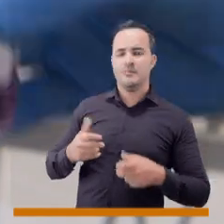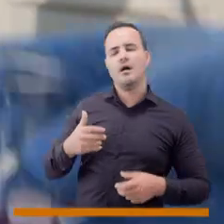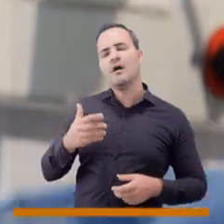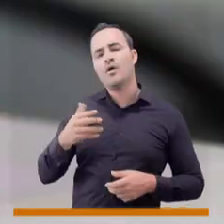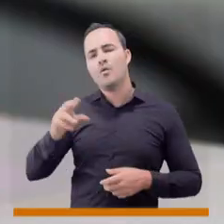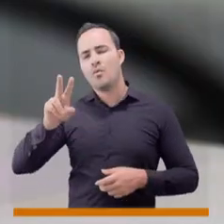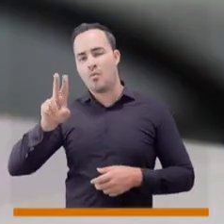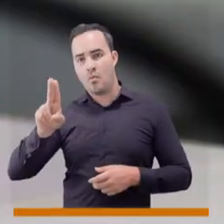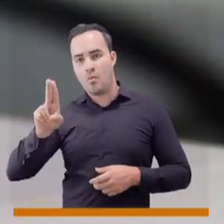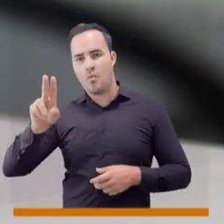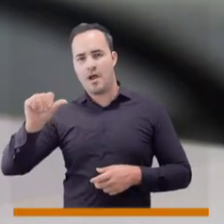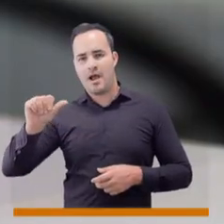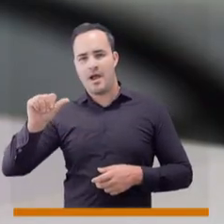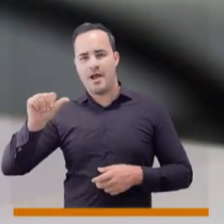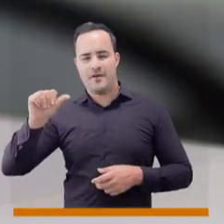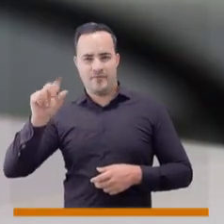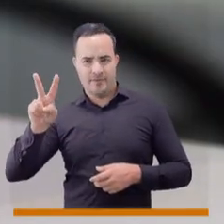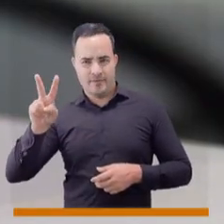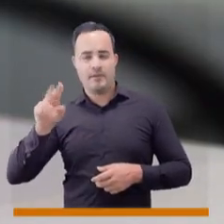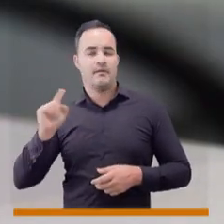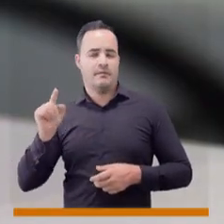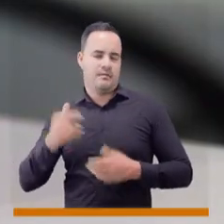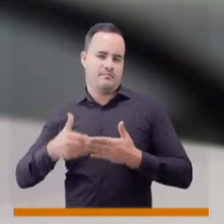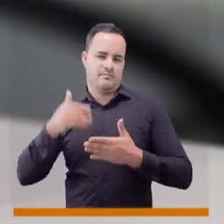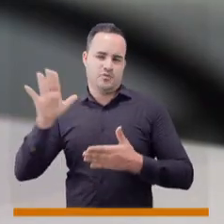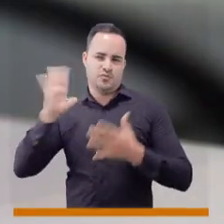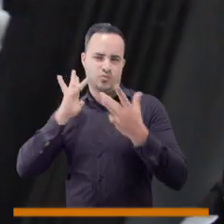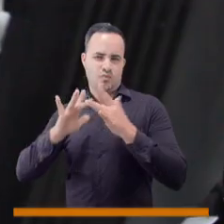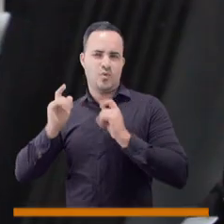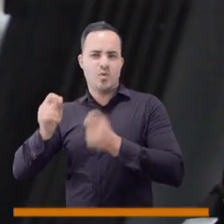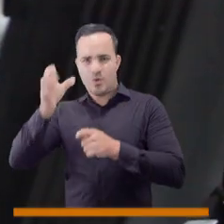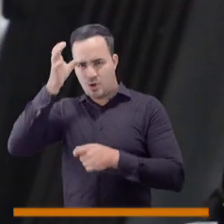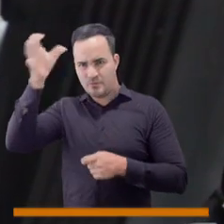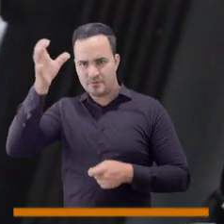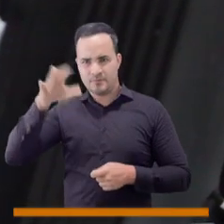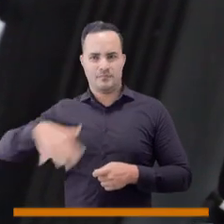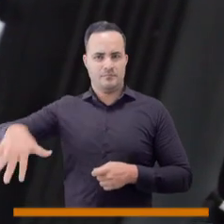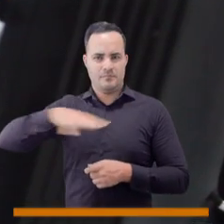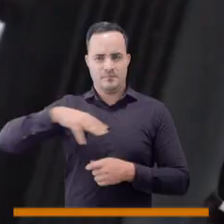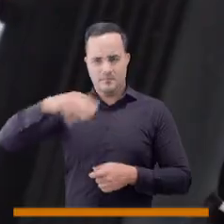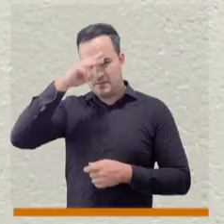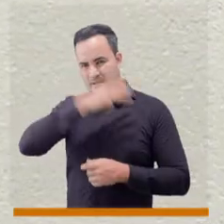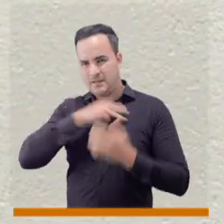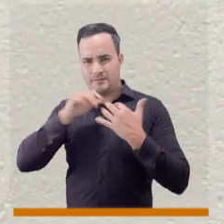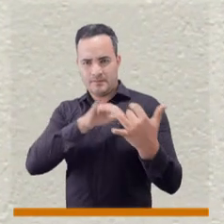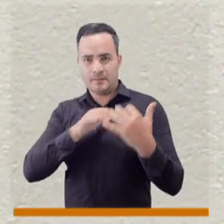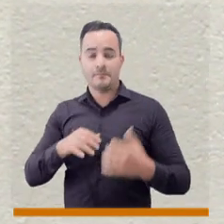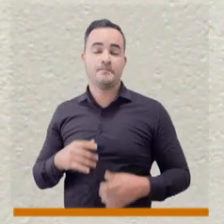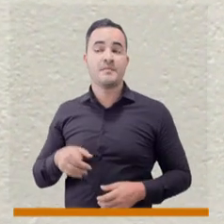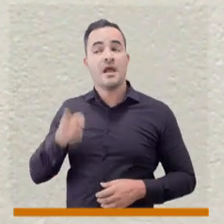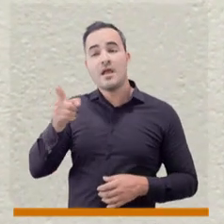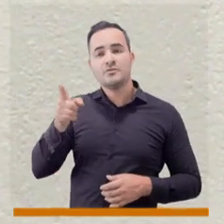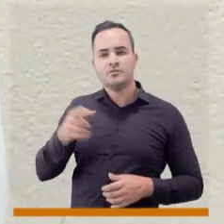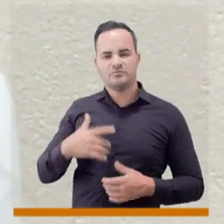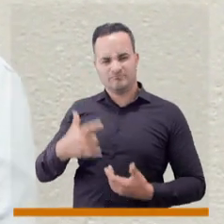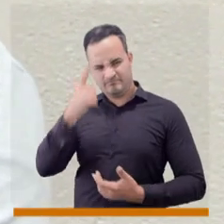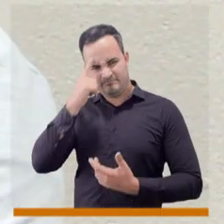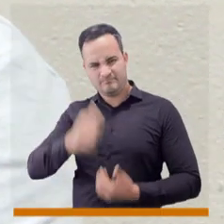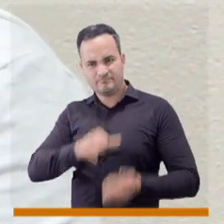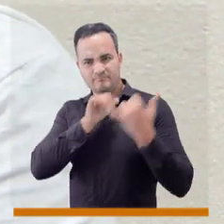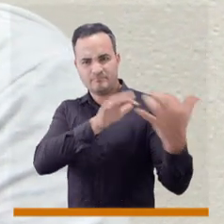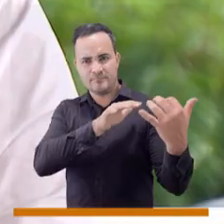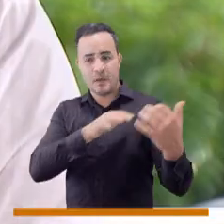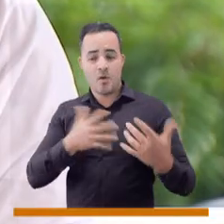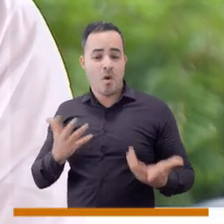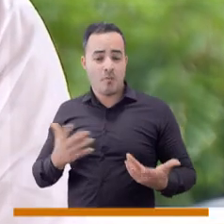sector defensa se llaman UAV, que son capacidades tecnológicas para poder microfocalizar muy bien el delito y poder atacar no con pie de fuerza,